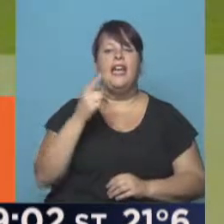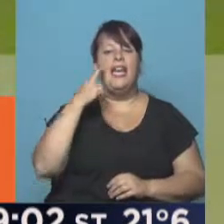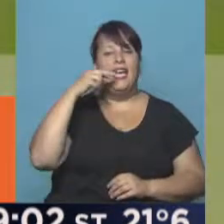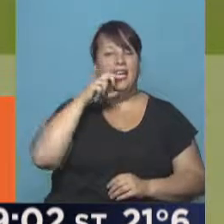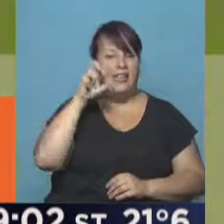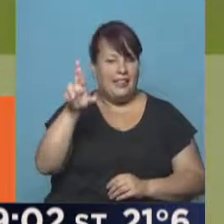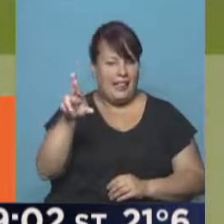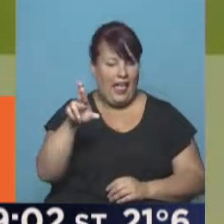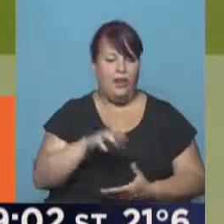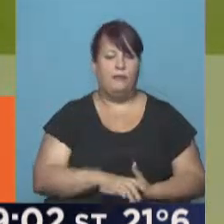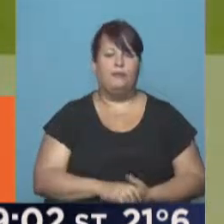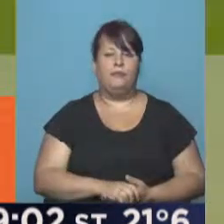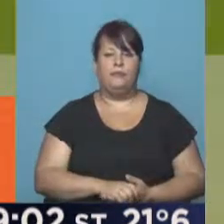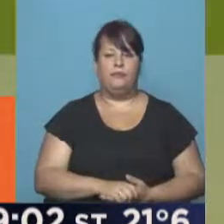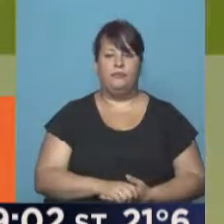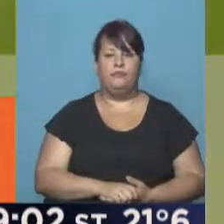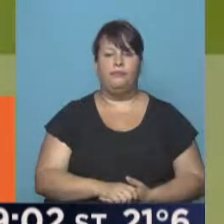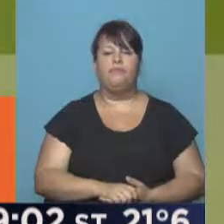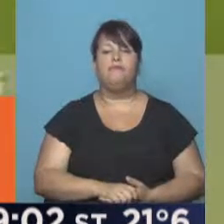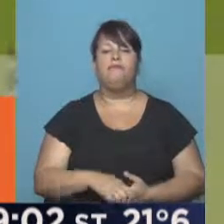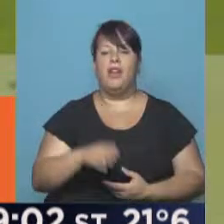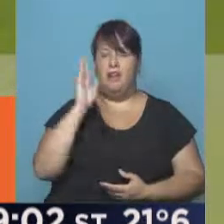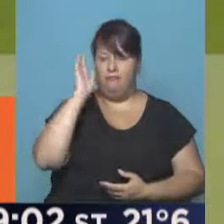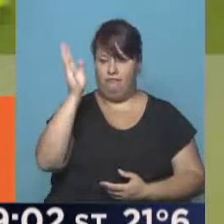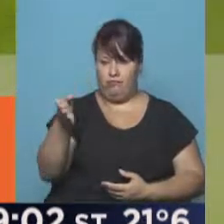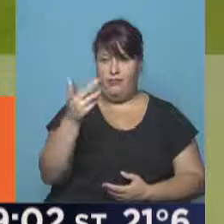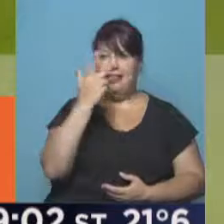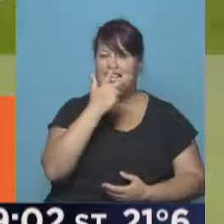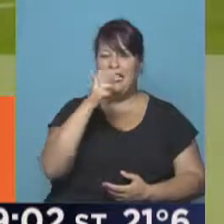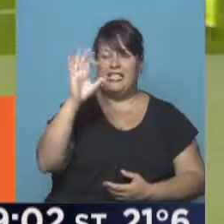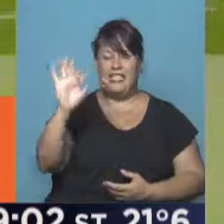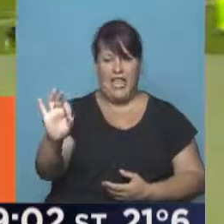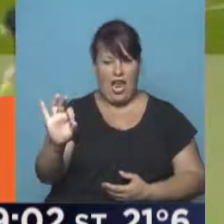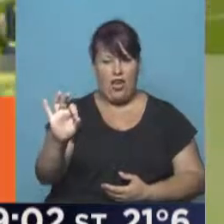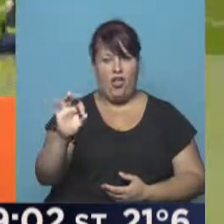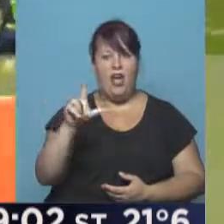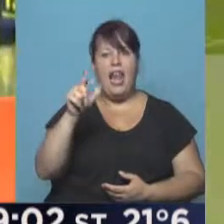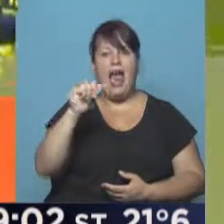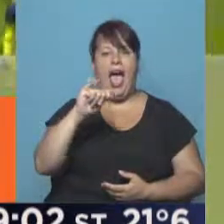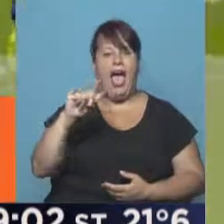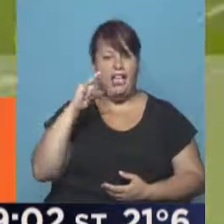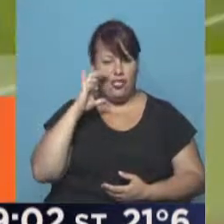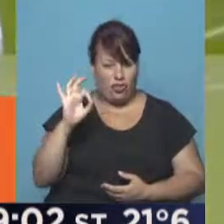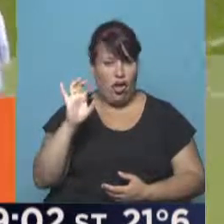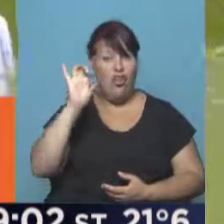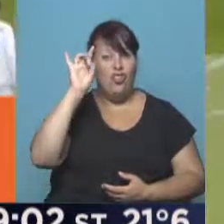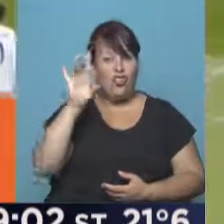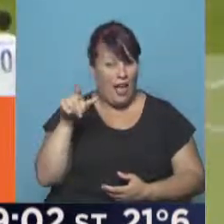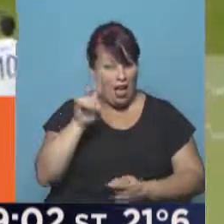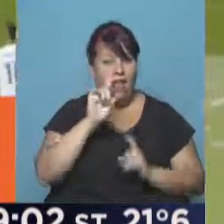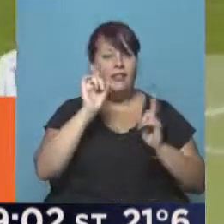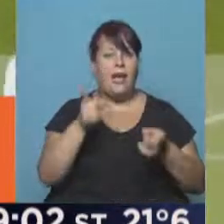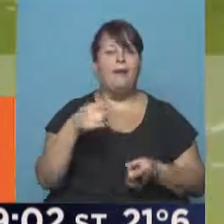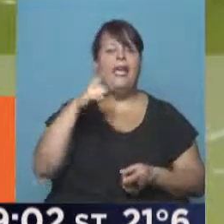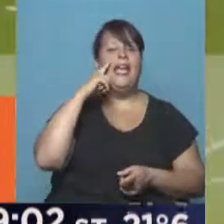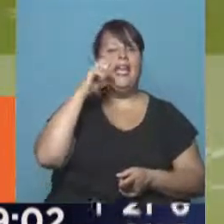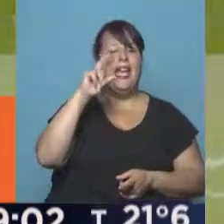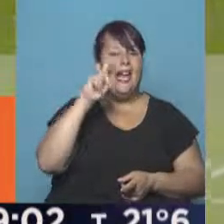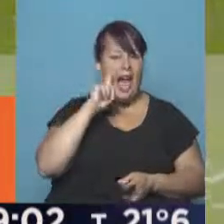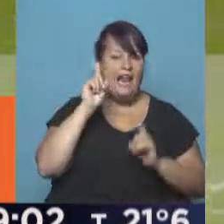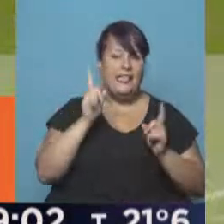Inter, que venció 3-0 a Lazio, y no se iba a sumar solamente él, sino también Mauro Icardi,